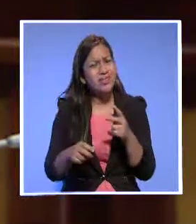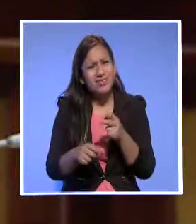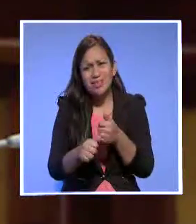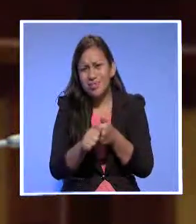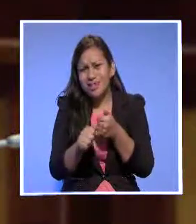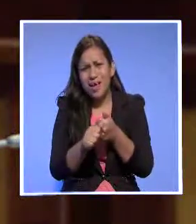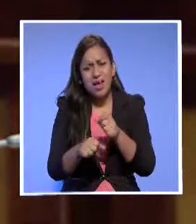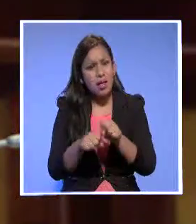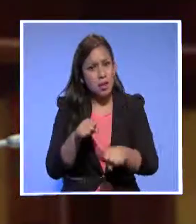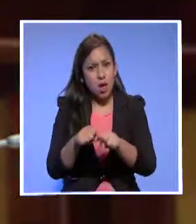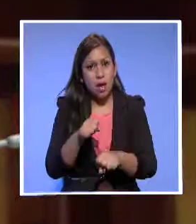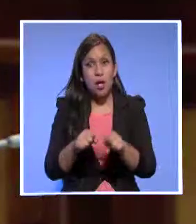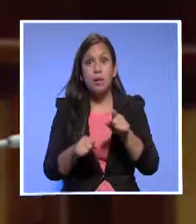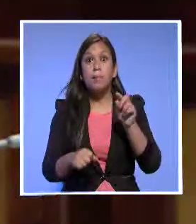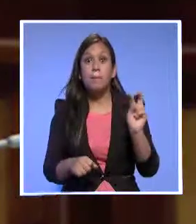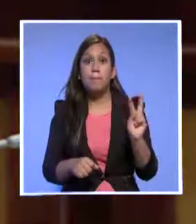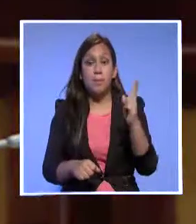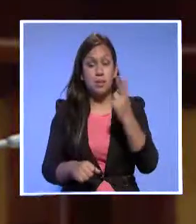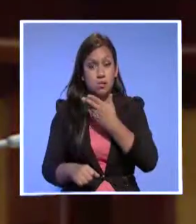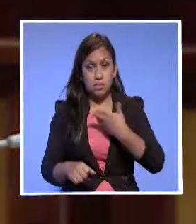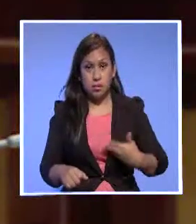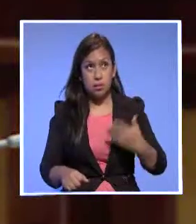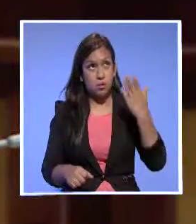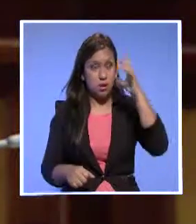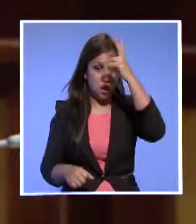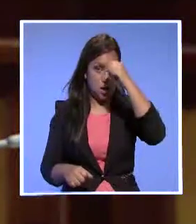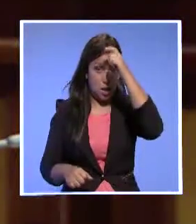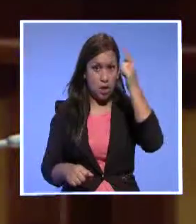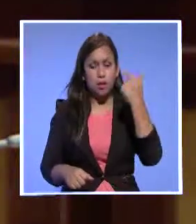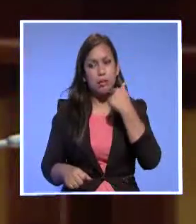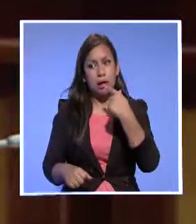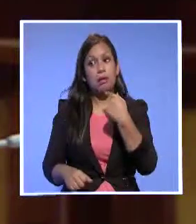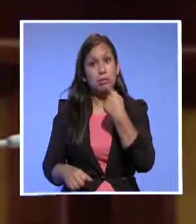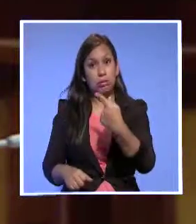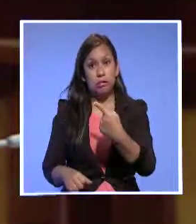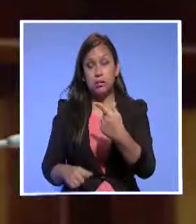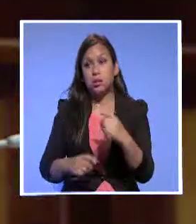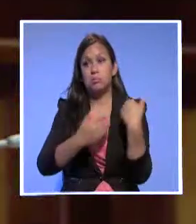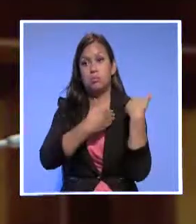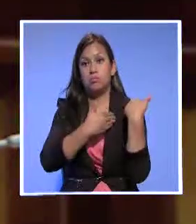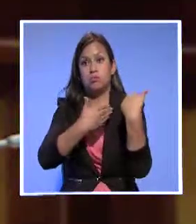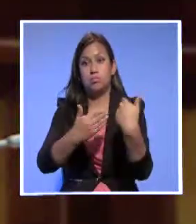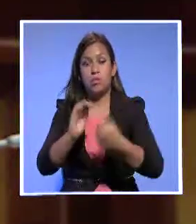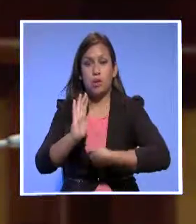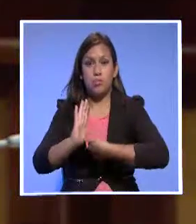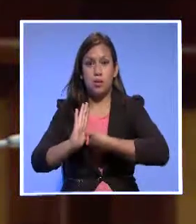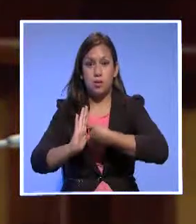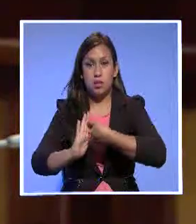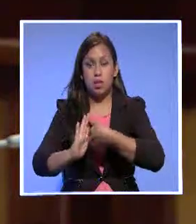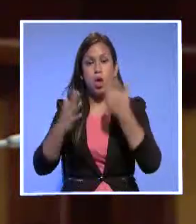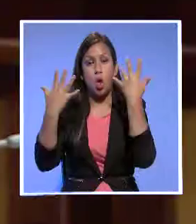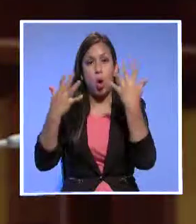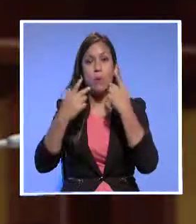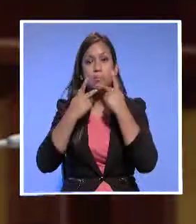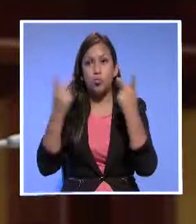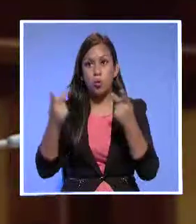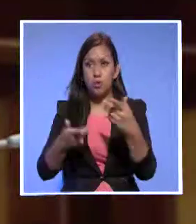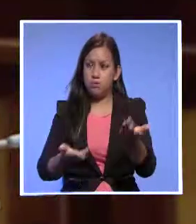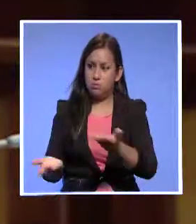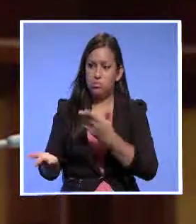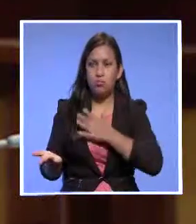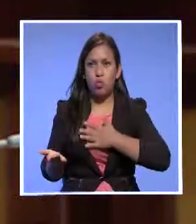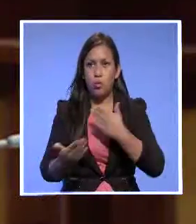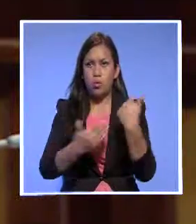vice presidente del género con reglas dispuso el ministerio de transporte de transporte ahora publica el ministro walter solís para que intervengan para lo cual